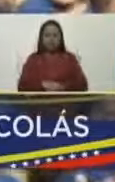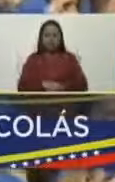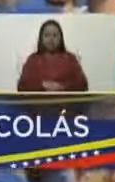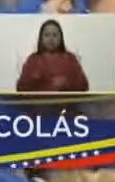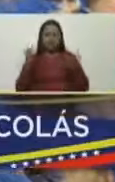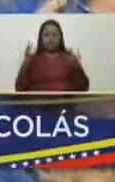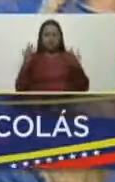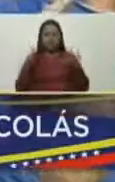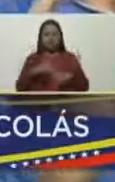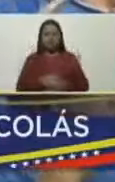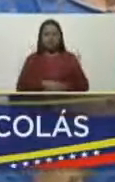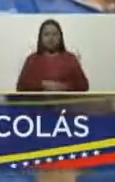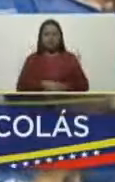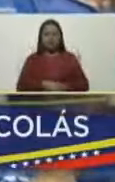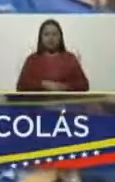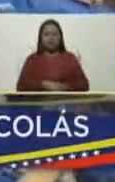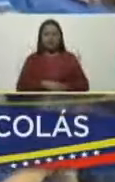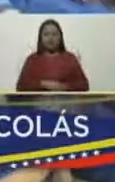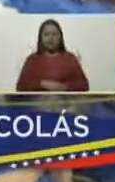Mire que nosotros merecemos,